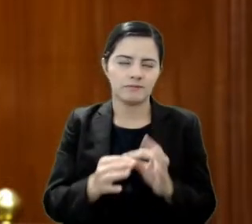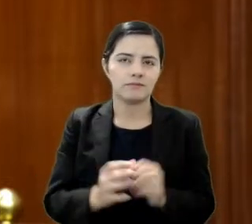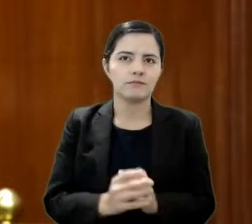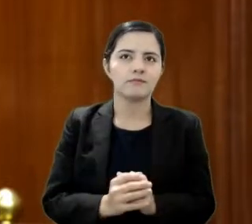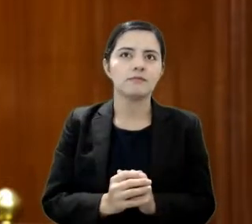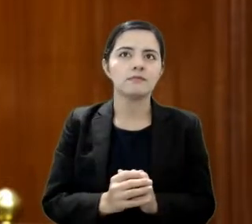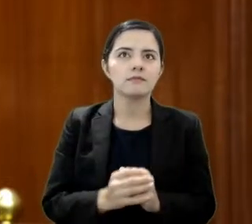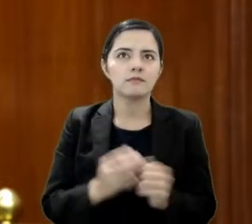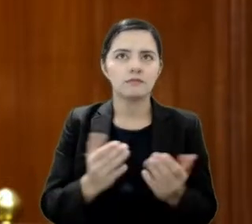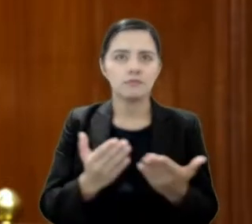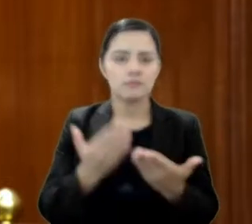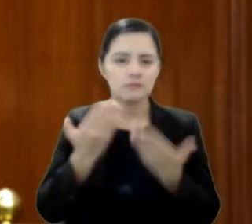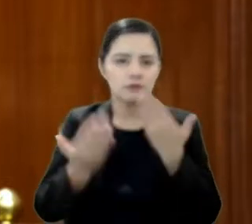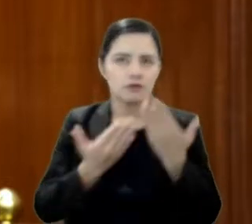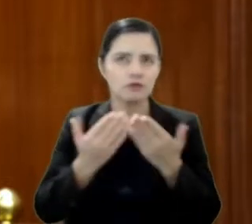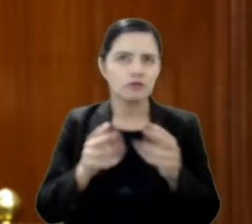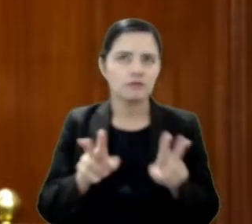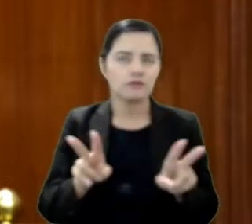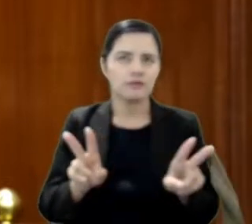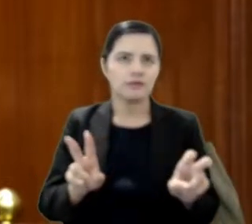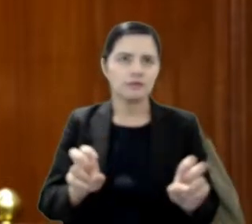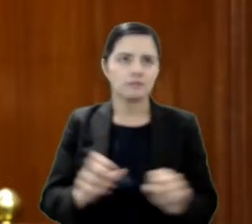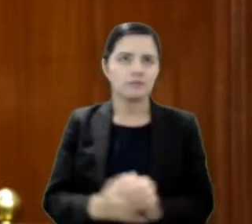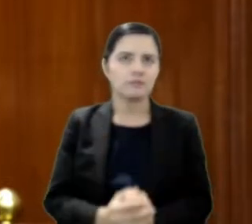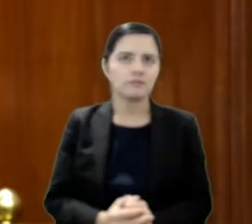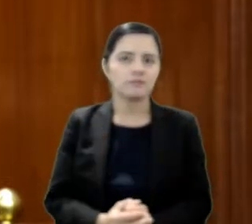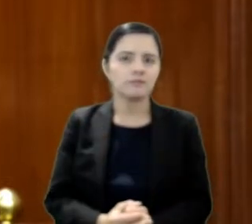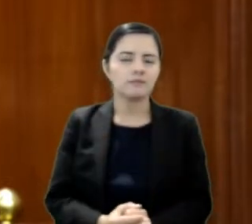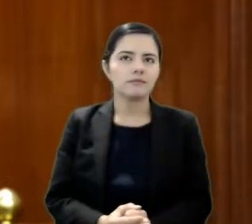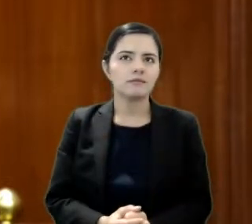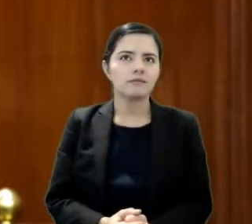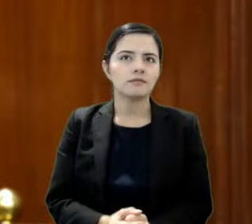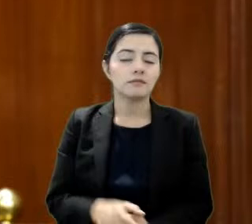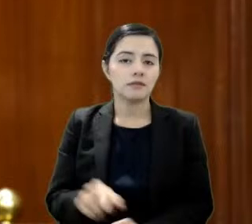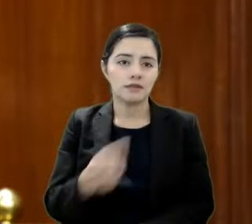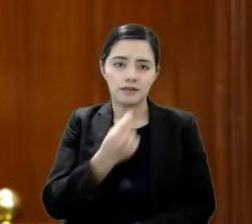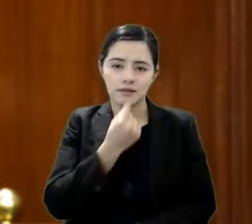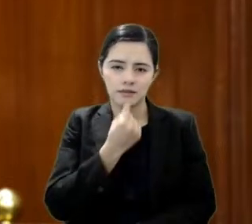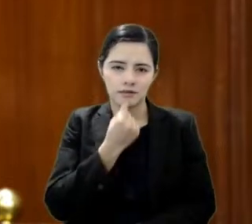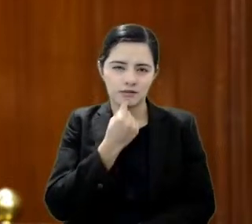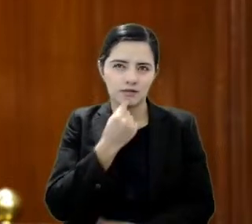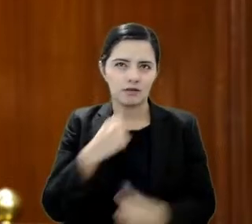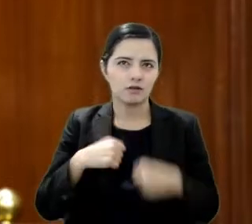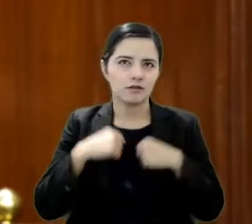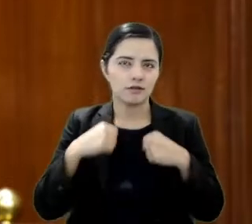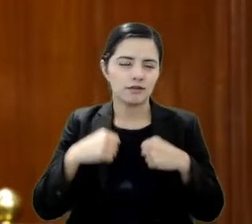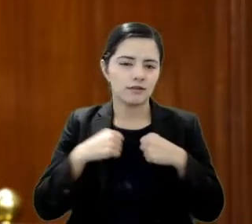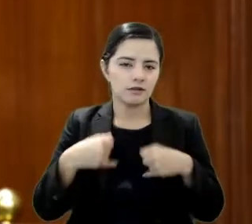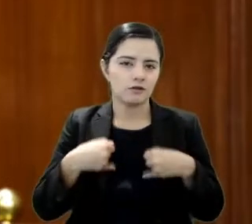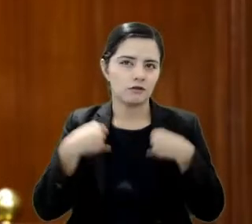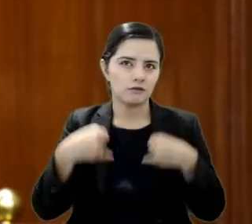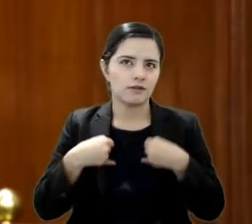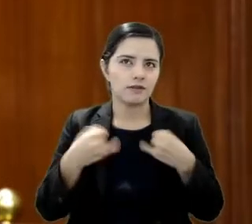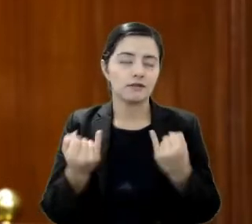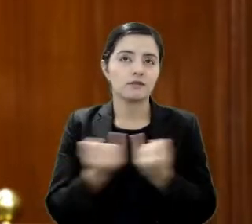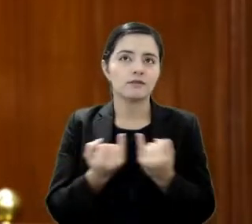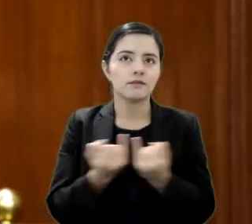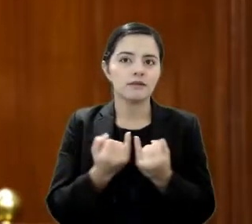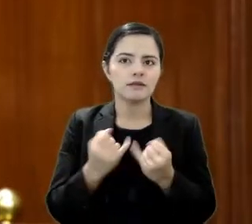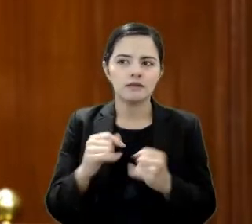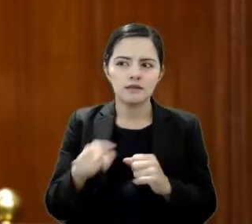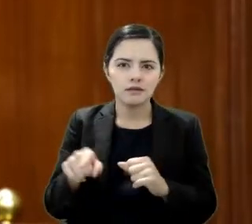estudio acerca de temas de desarrollo de niñas, niños, adolescentes y la primera infancia y el contacto permanente con las instituciones públicas y